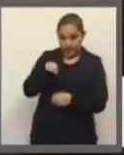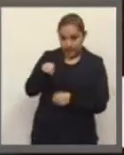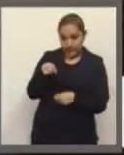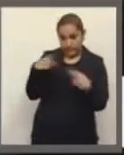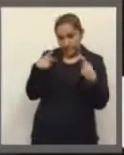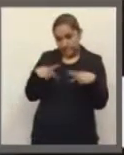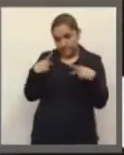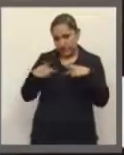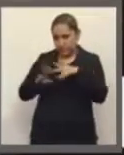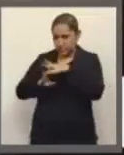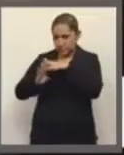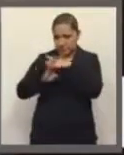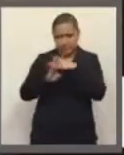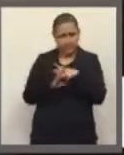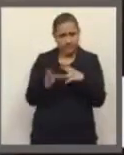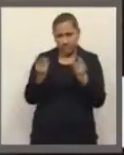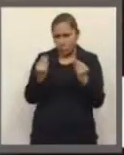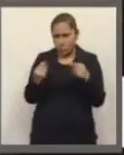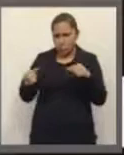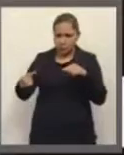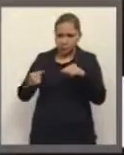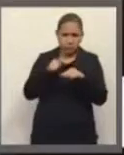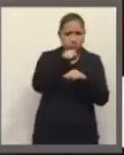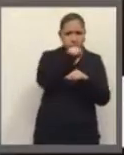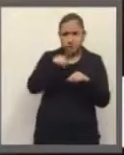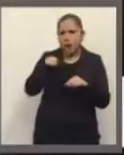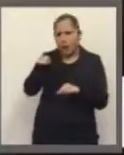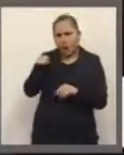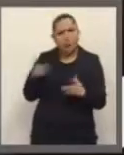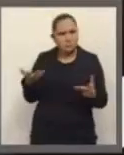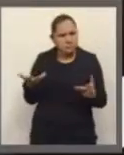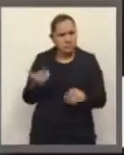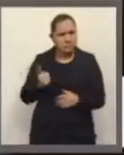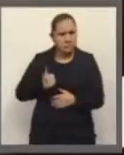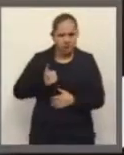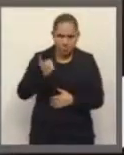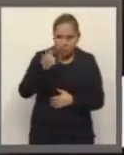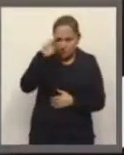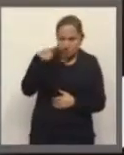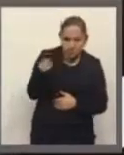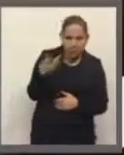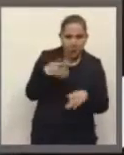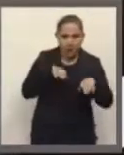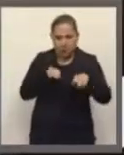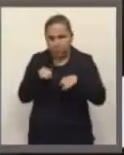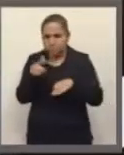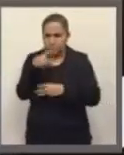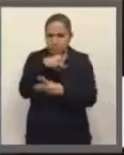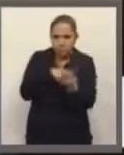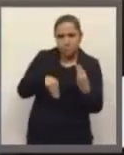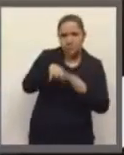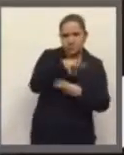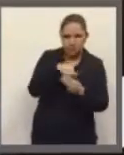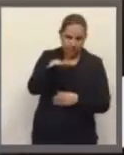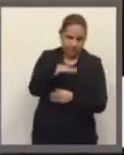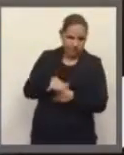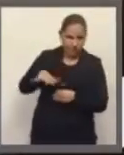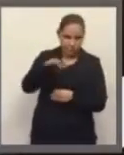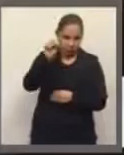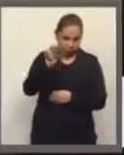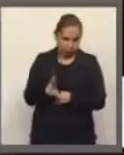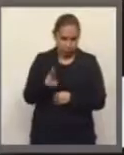que deben aprovecharse en beneficio de la economía de la zona de este país.